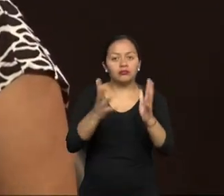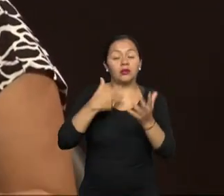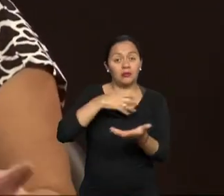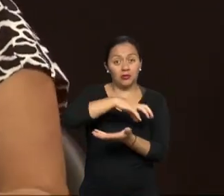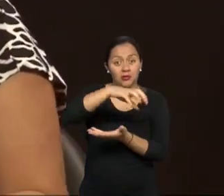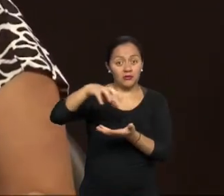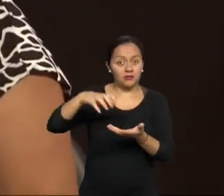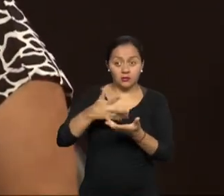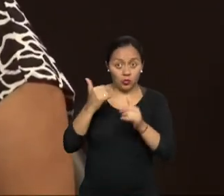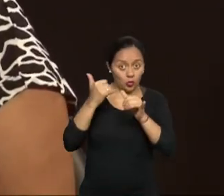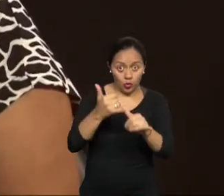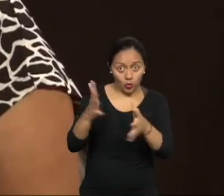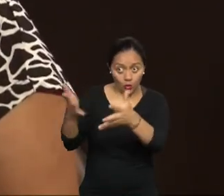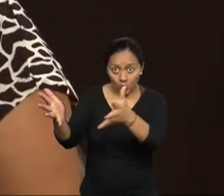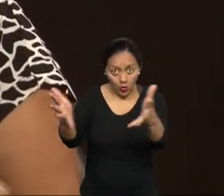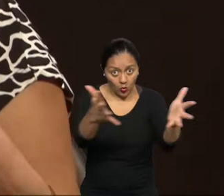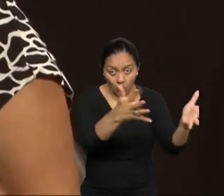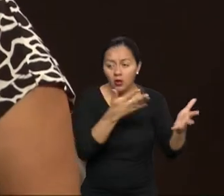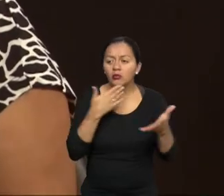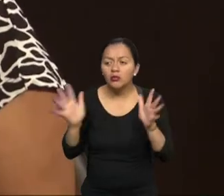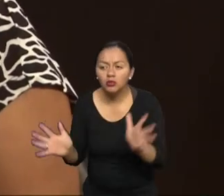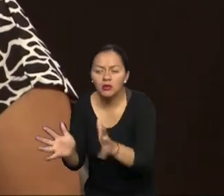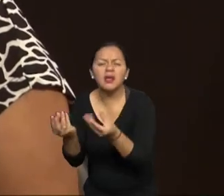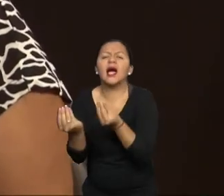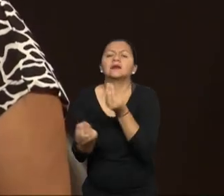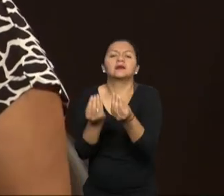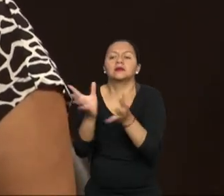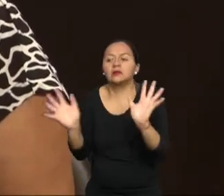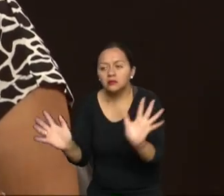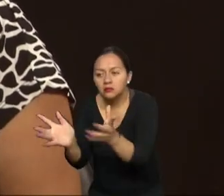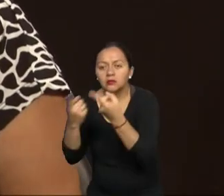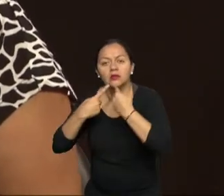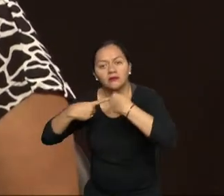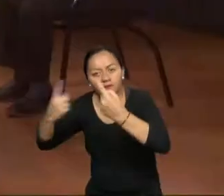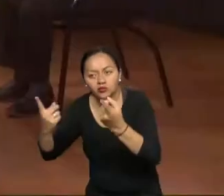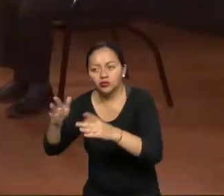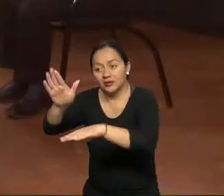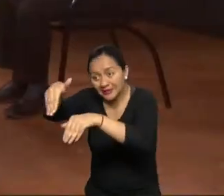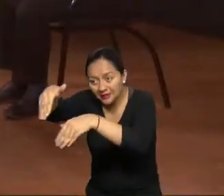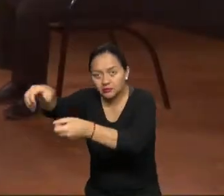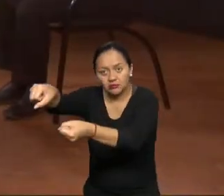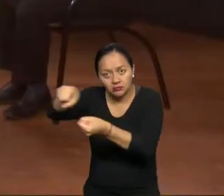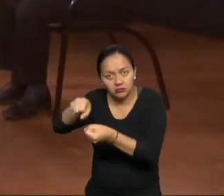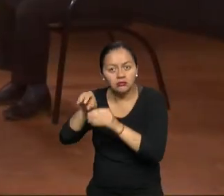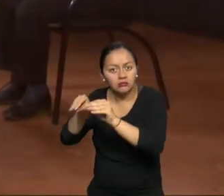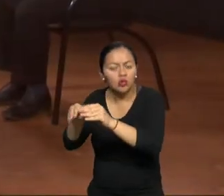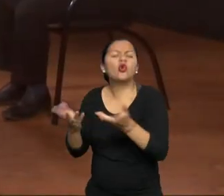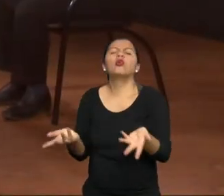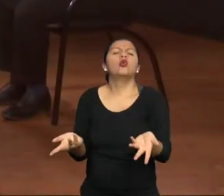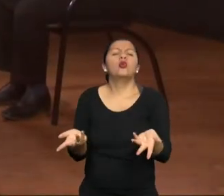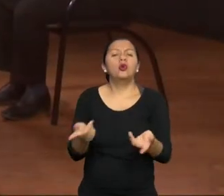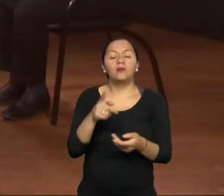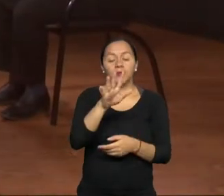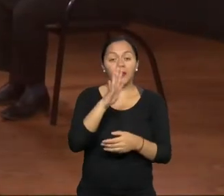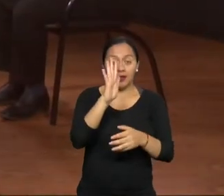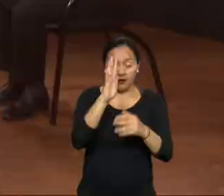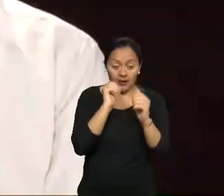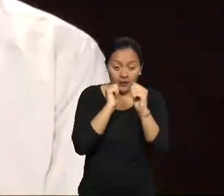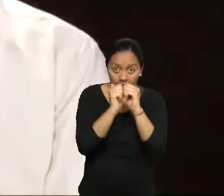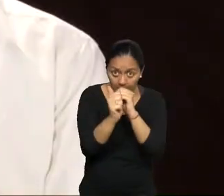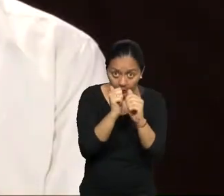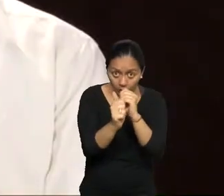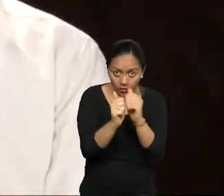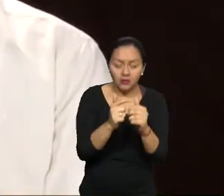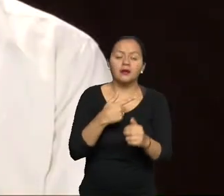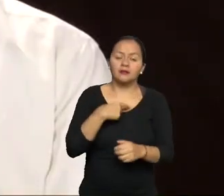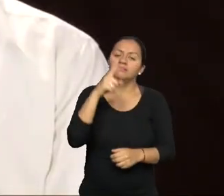los clubes para que puedan federarse? ¿Están con ellos de alguna motivación, difundiendo las acciones que ustedes realizan? Sí, la parte técnica deportiva nuestra tiene la